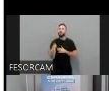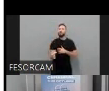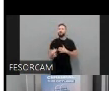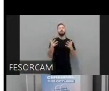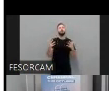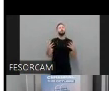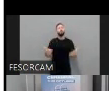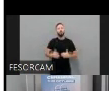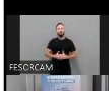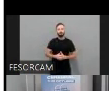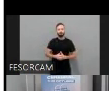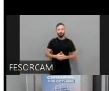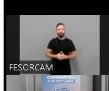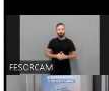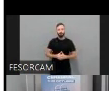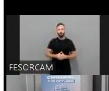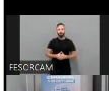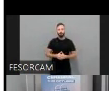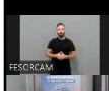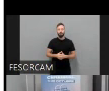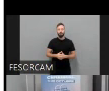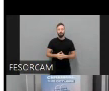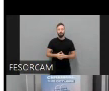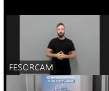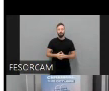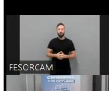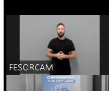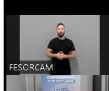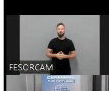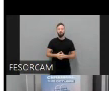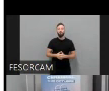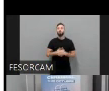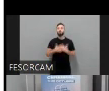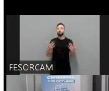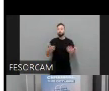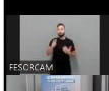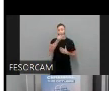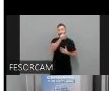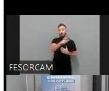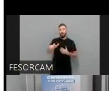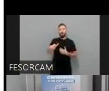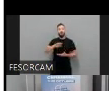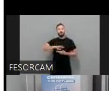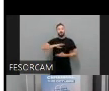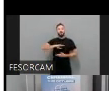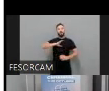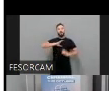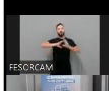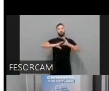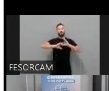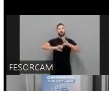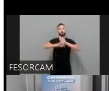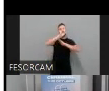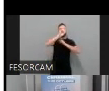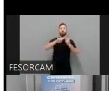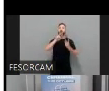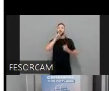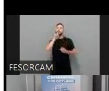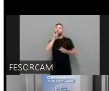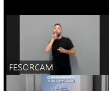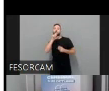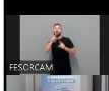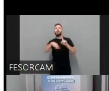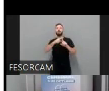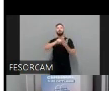de usar y de darles ese sistema pues les aumenta una mayor capacidad comunicativa, mejora el habla y el desarrollo del